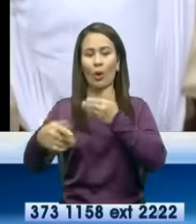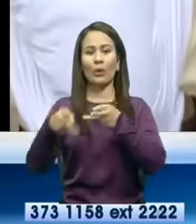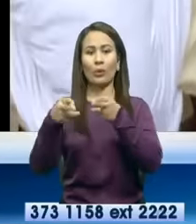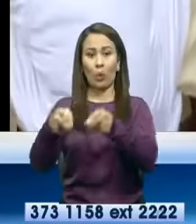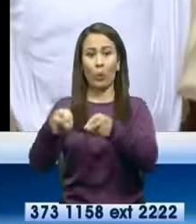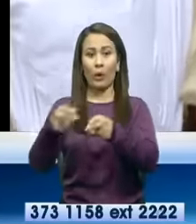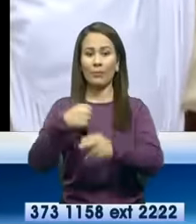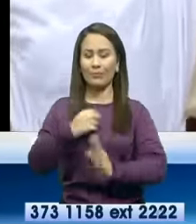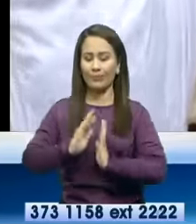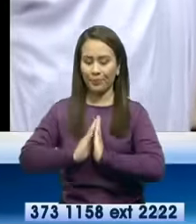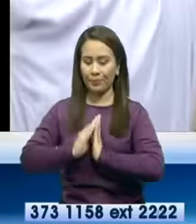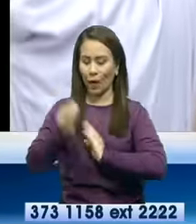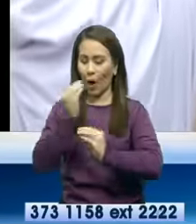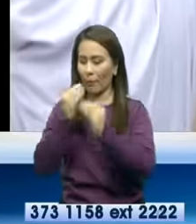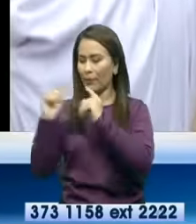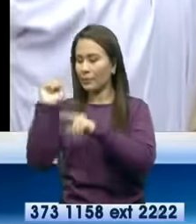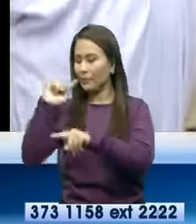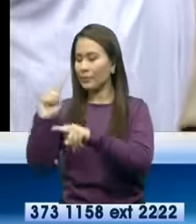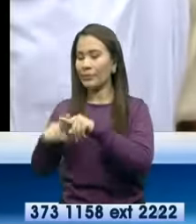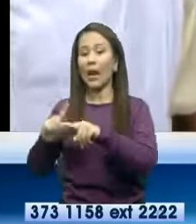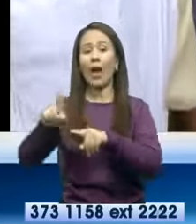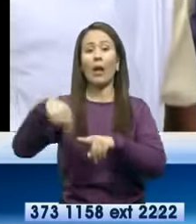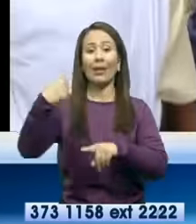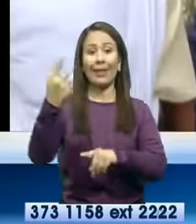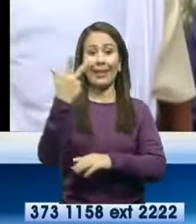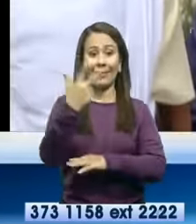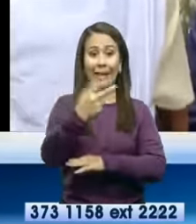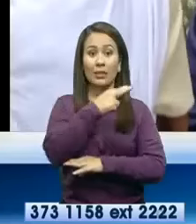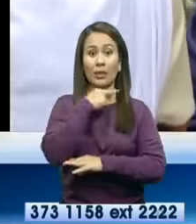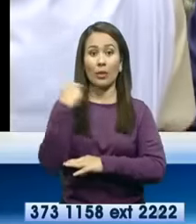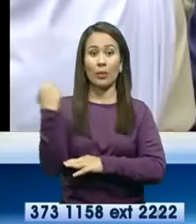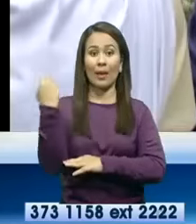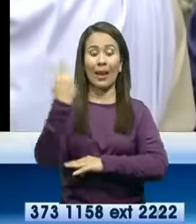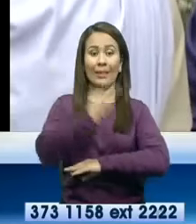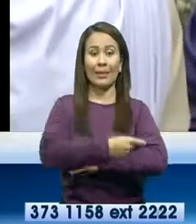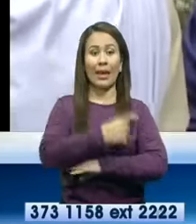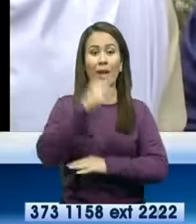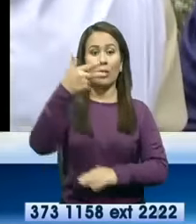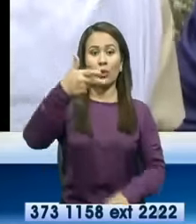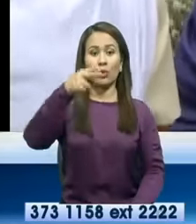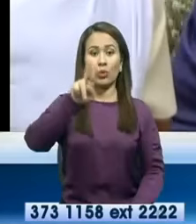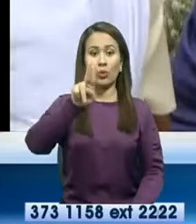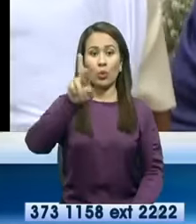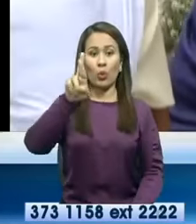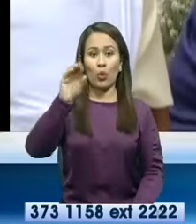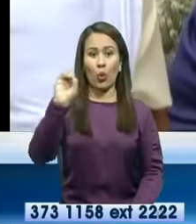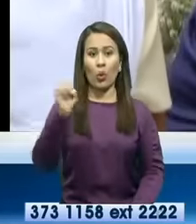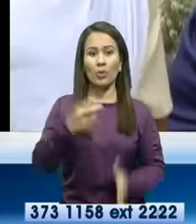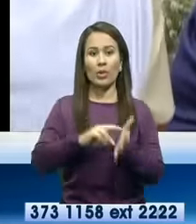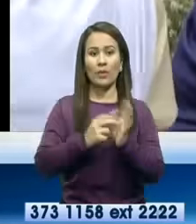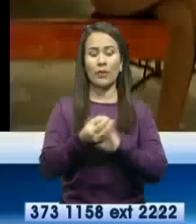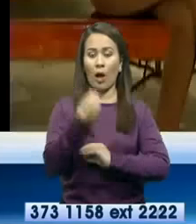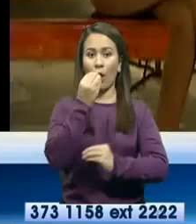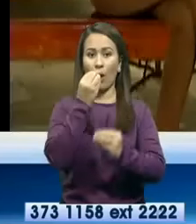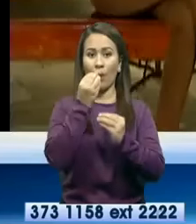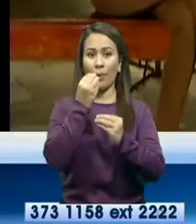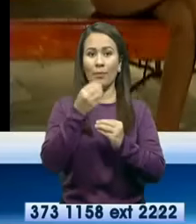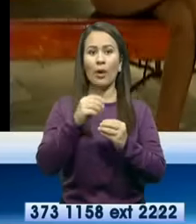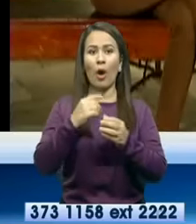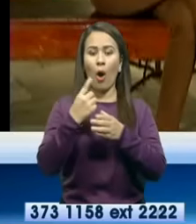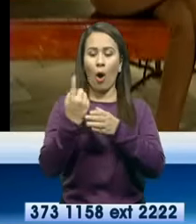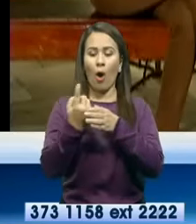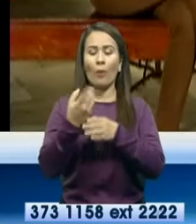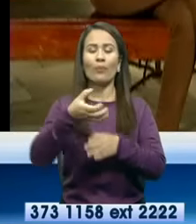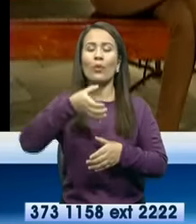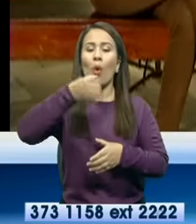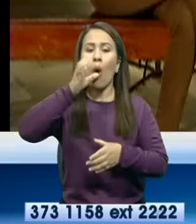tumba. Y el día 3 es el churu y punya, es el día de los churos, que no, nuestra costumbre es comer colada de churos el día